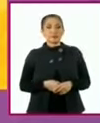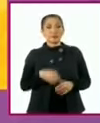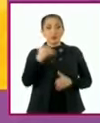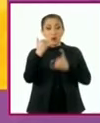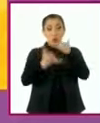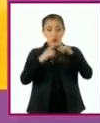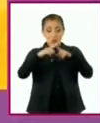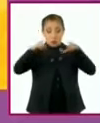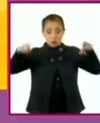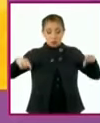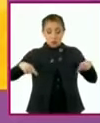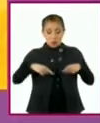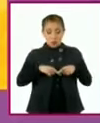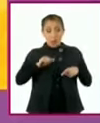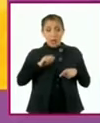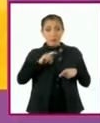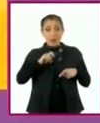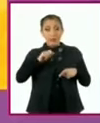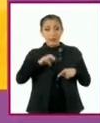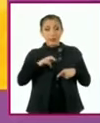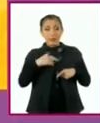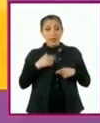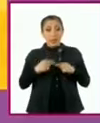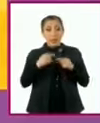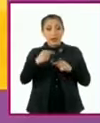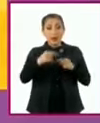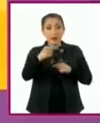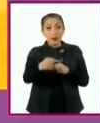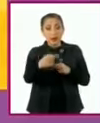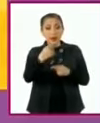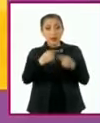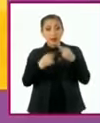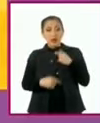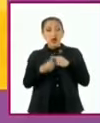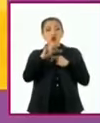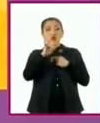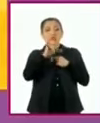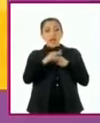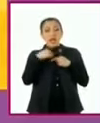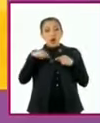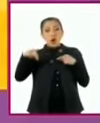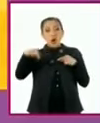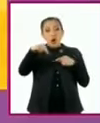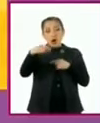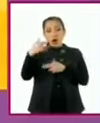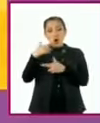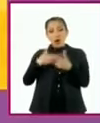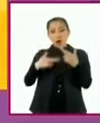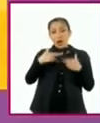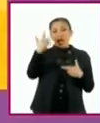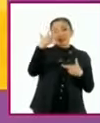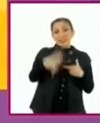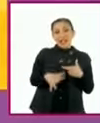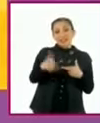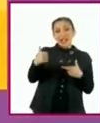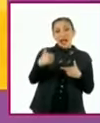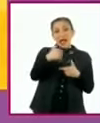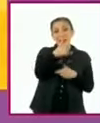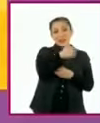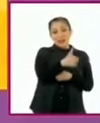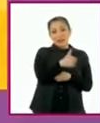Jugando en un tablero de avanzar y retroceder, Lucero retrocedió varias rondas, 10 casillas en cada